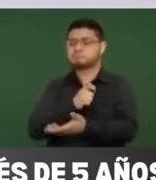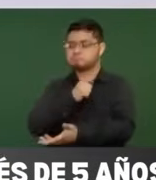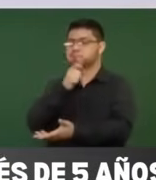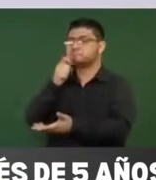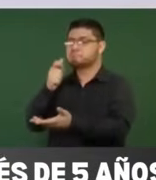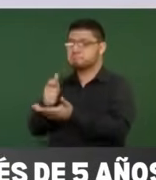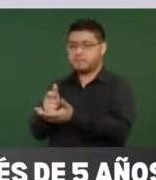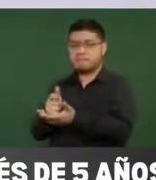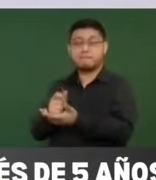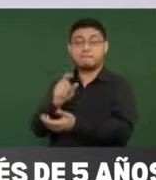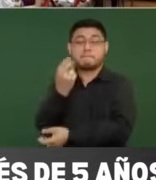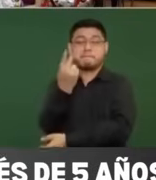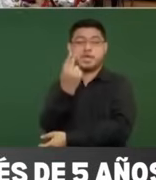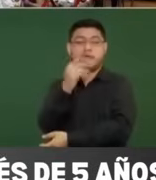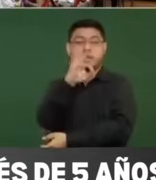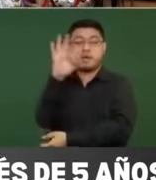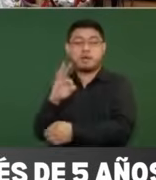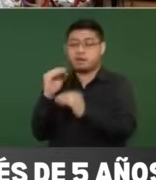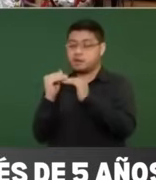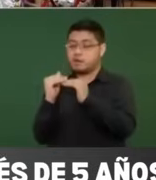en 25%.